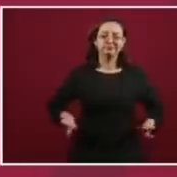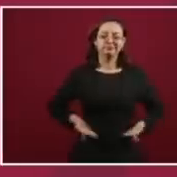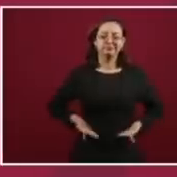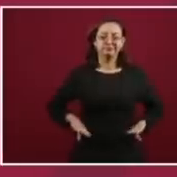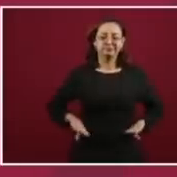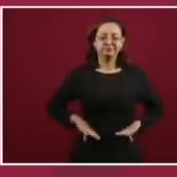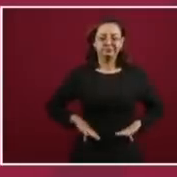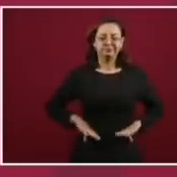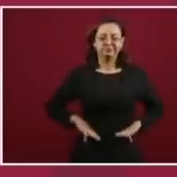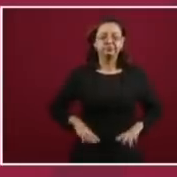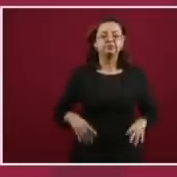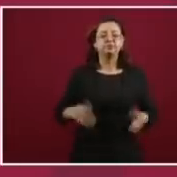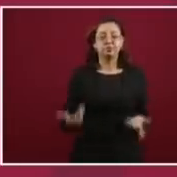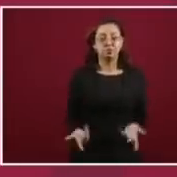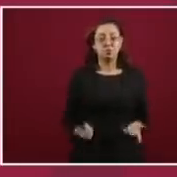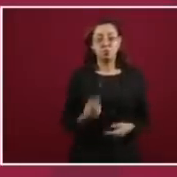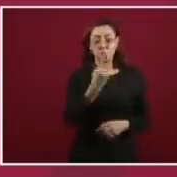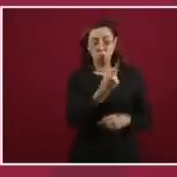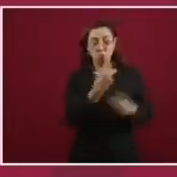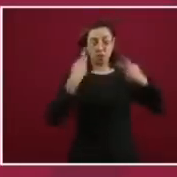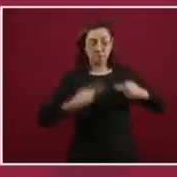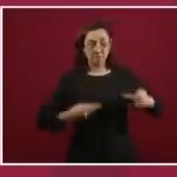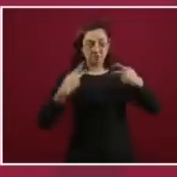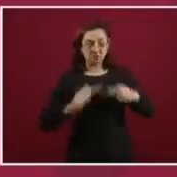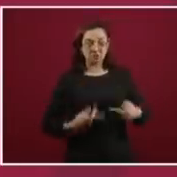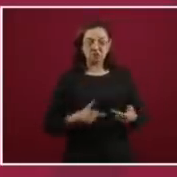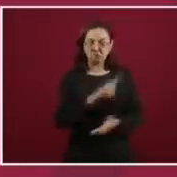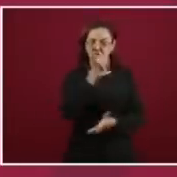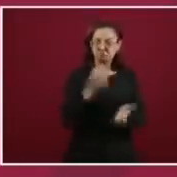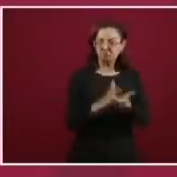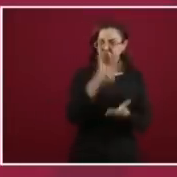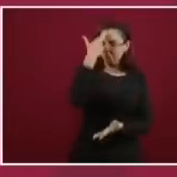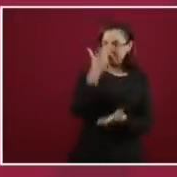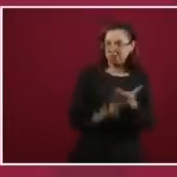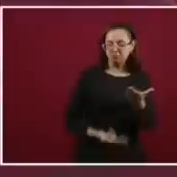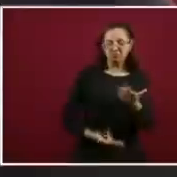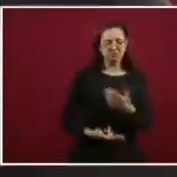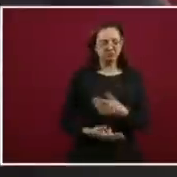a vergüenza hacer eso